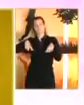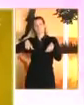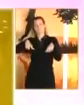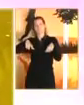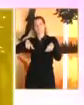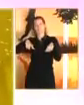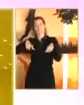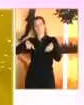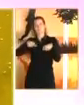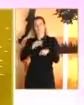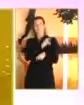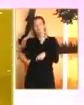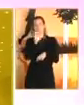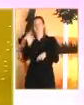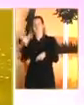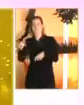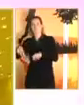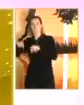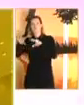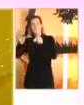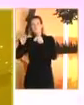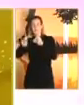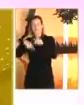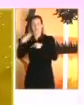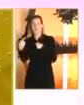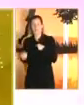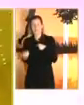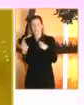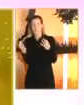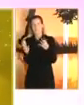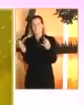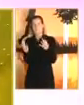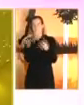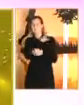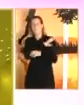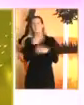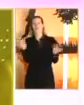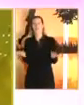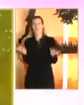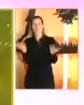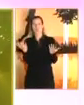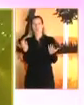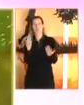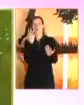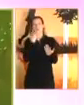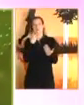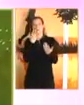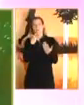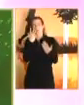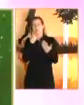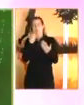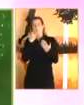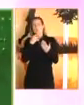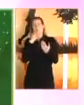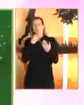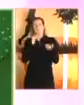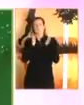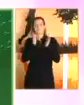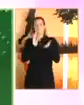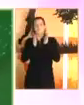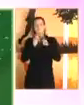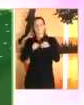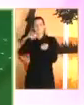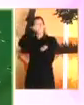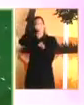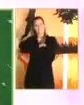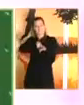el circuito, la mejor forma de terminar es esta, una sala de cromoterapia. Cielo estrellado, tumbonas a la temperatura